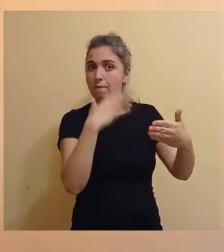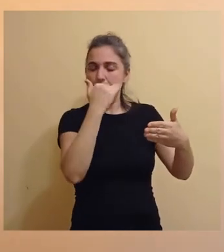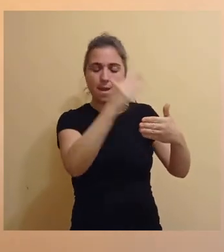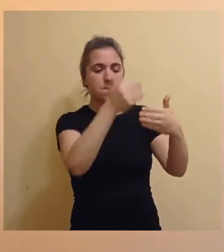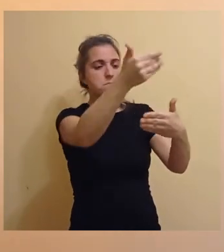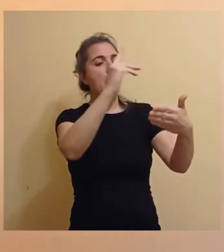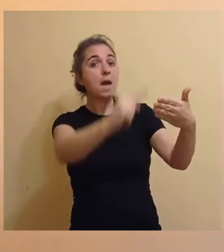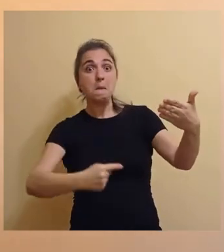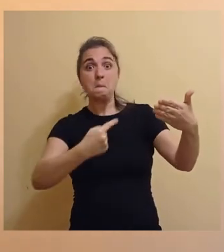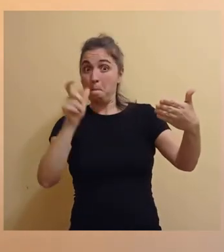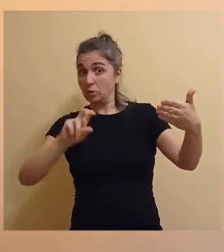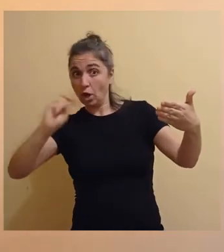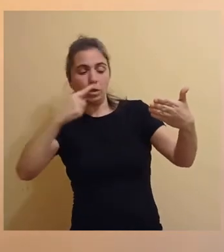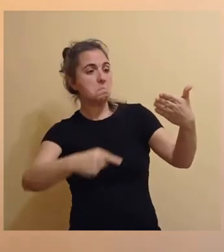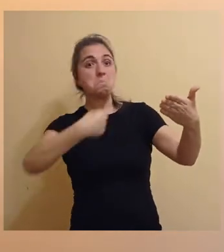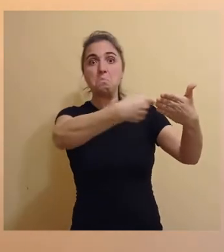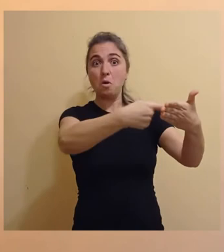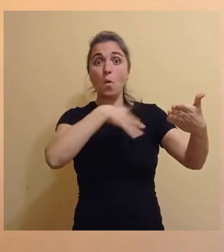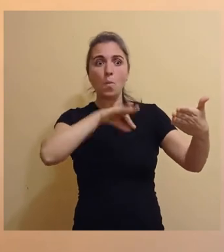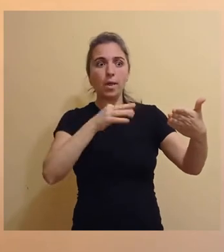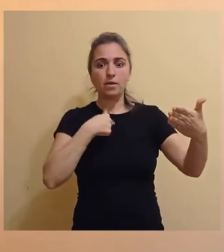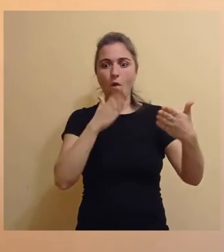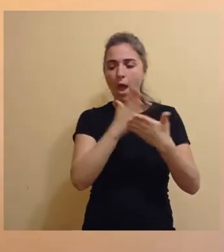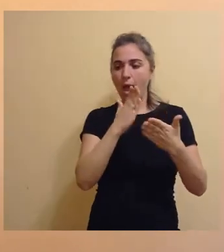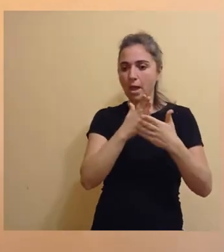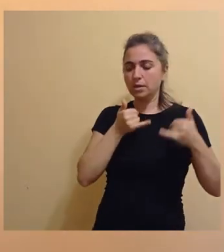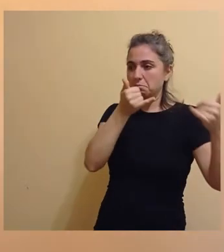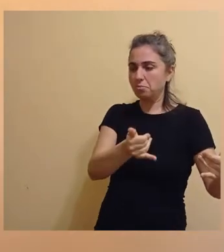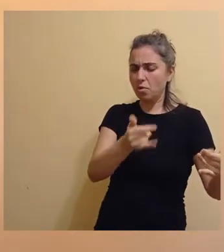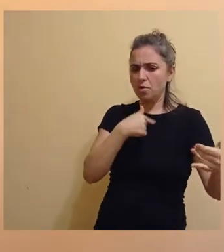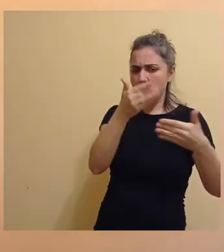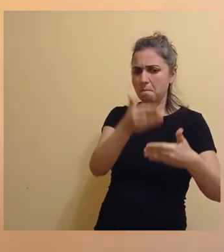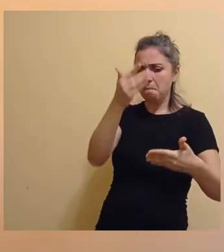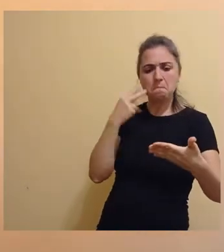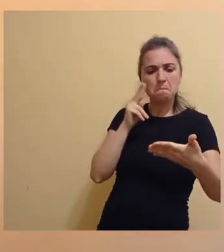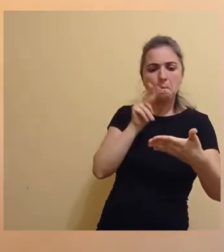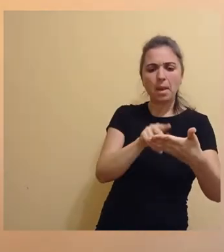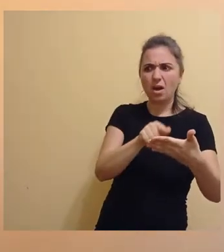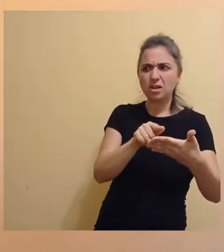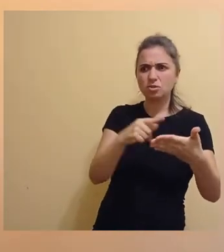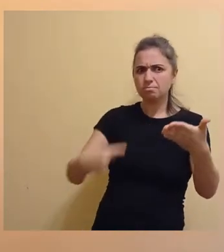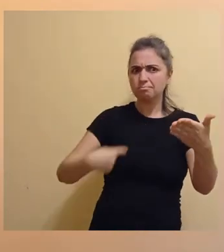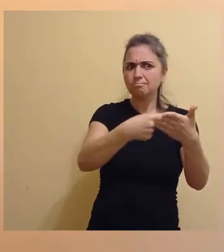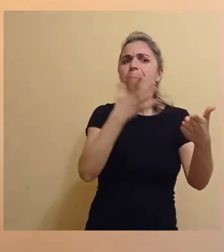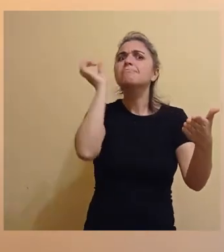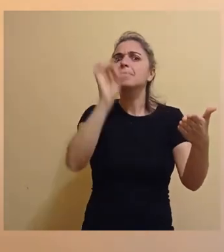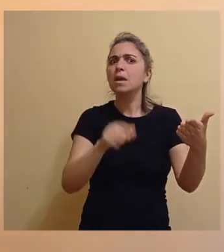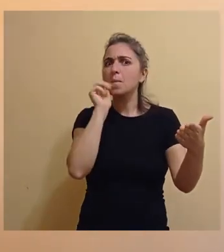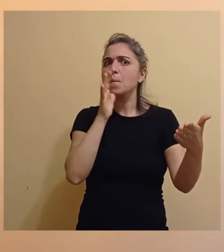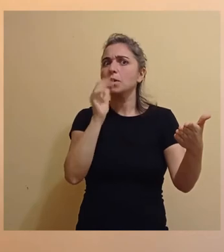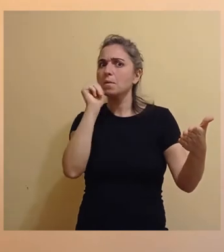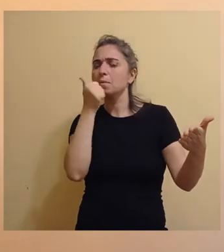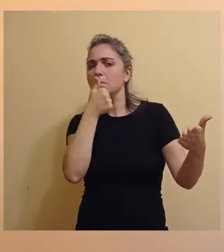un perfil en esta aplicación sobre quien sea y es anónimo. Entonces tú, claro, llegas a clase y no sabes realmente